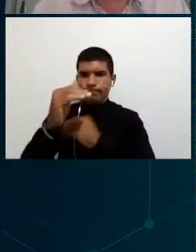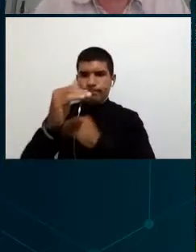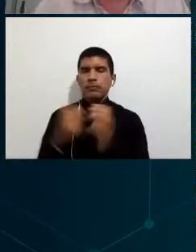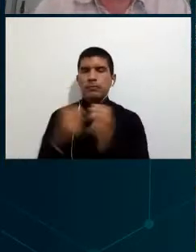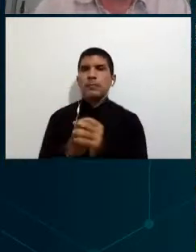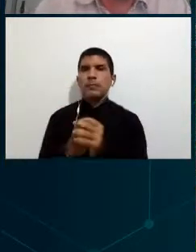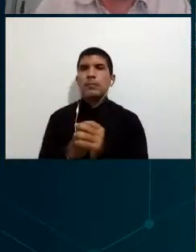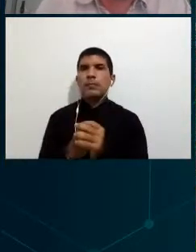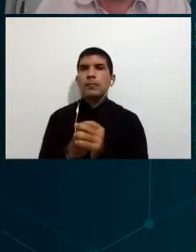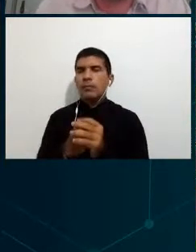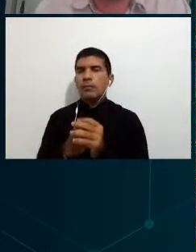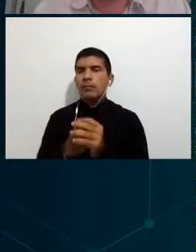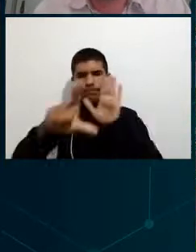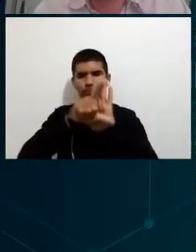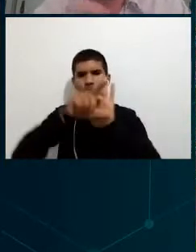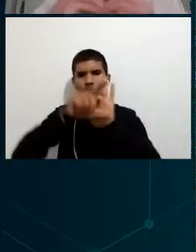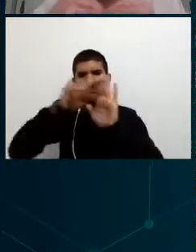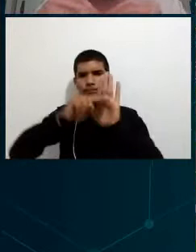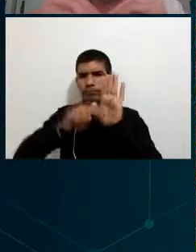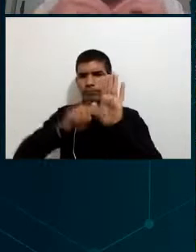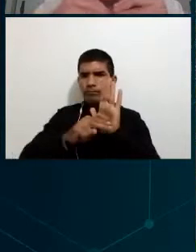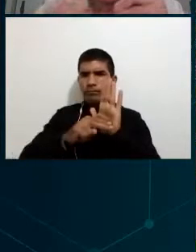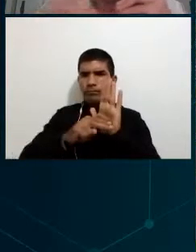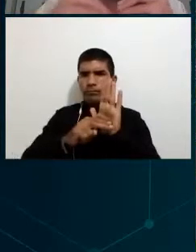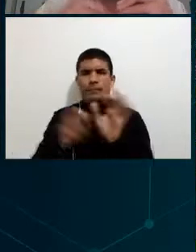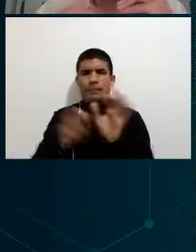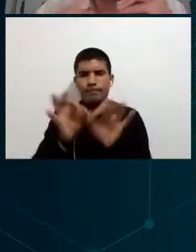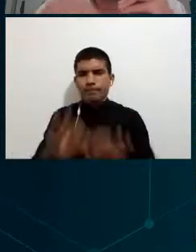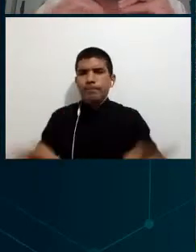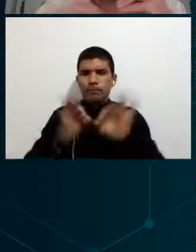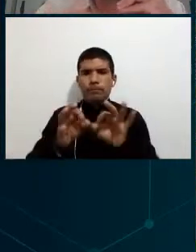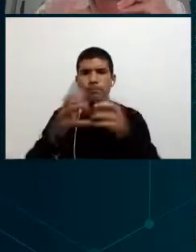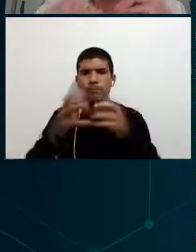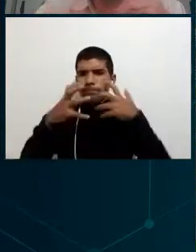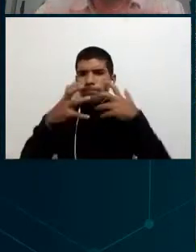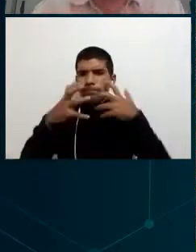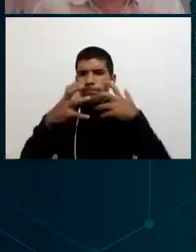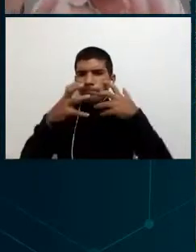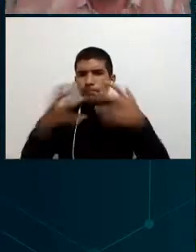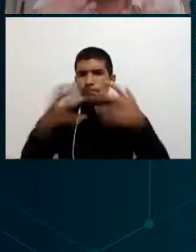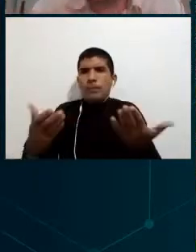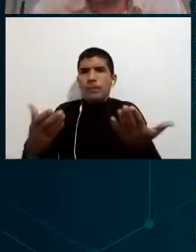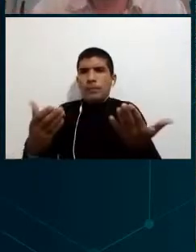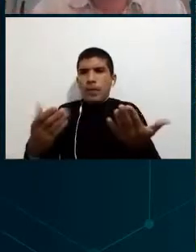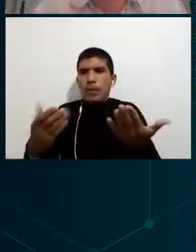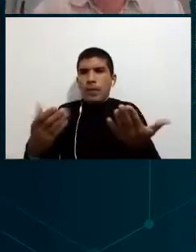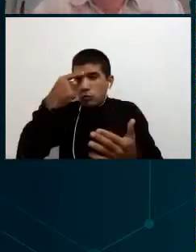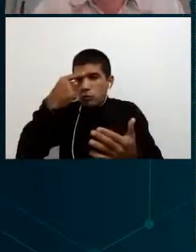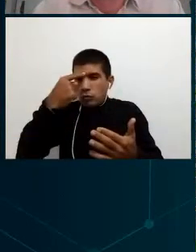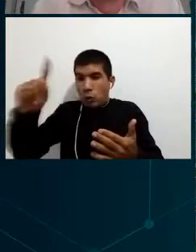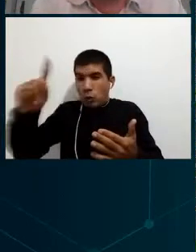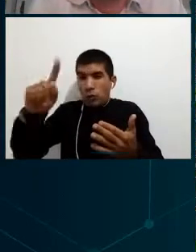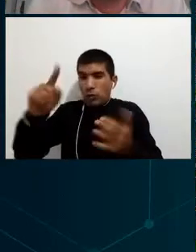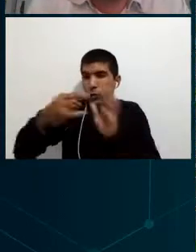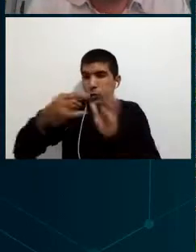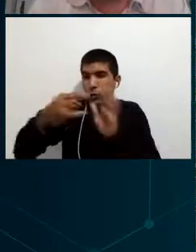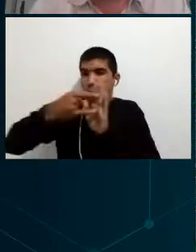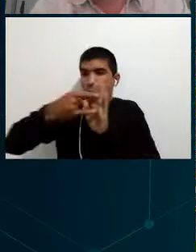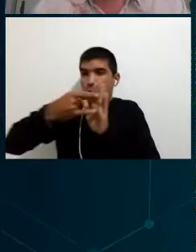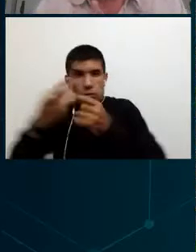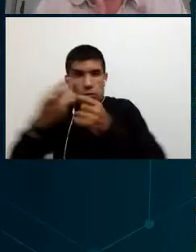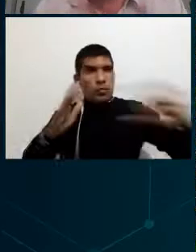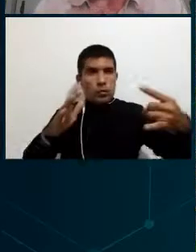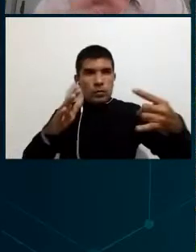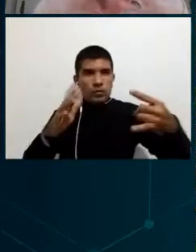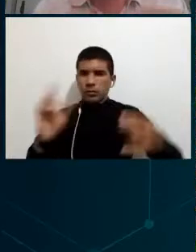de disparos indeseables. Como yo todo ese tráfico lo voy a pasar por una red que es nueva para nosotros, que ya vamos a evaluar